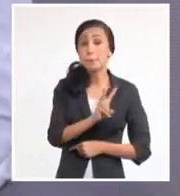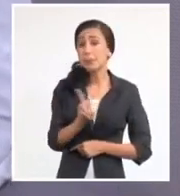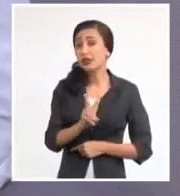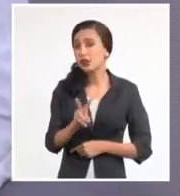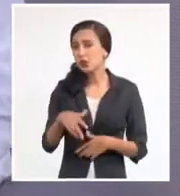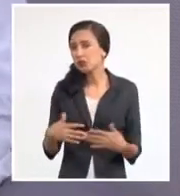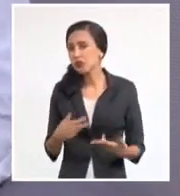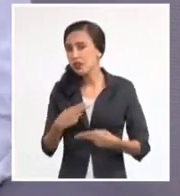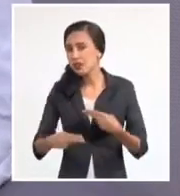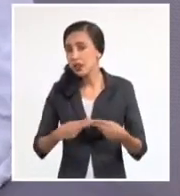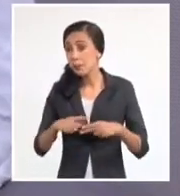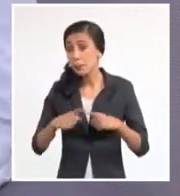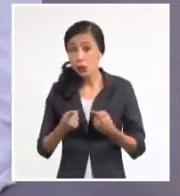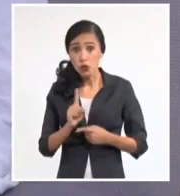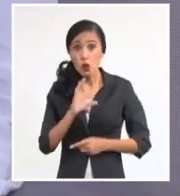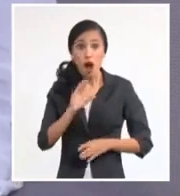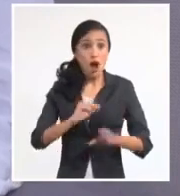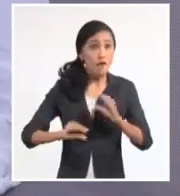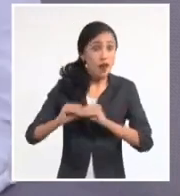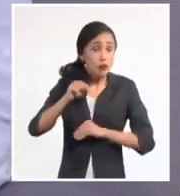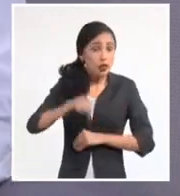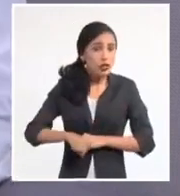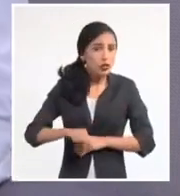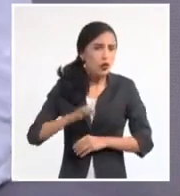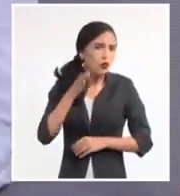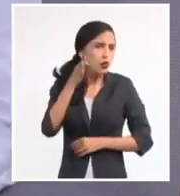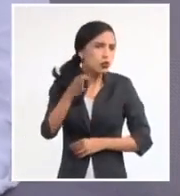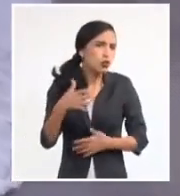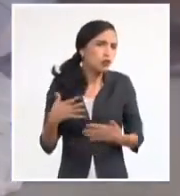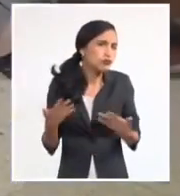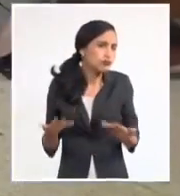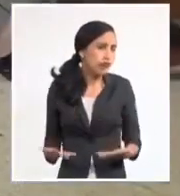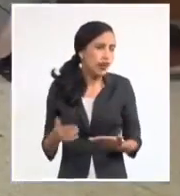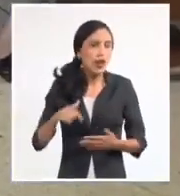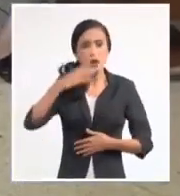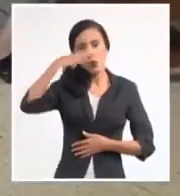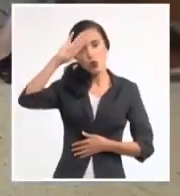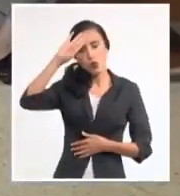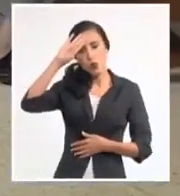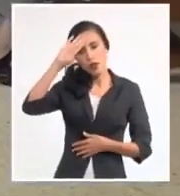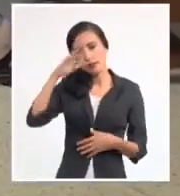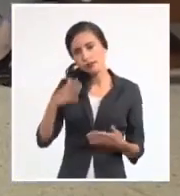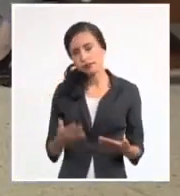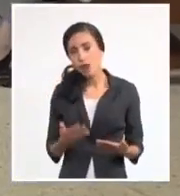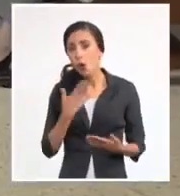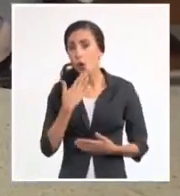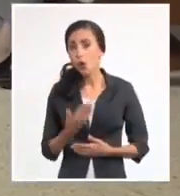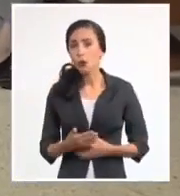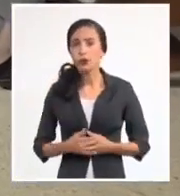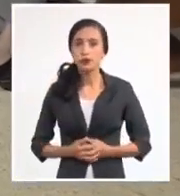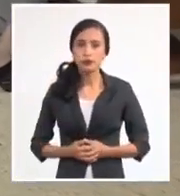si no hablamos de esto, entonces, ¿de qué futuro hablaríamos en Cuba y de qué espiritualidad? Y se ha